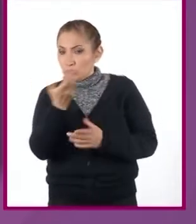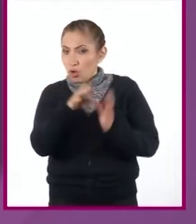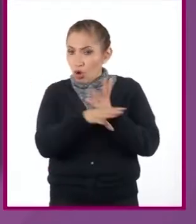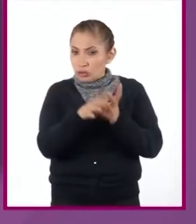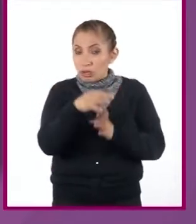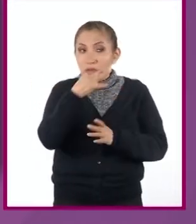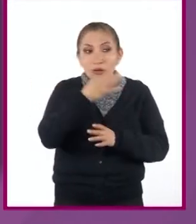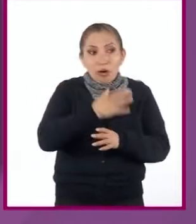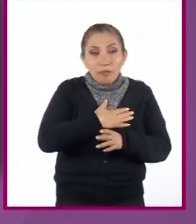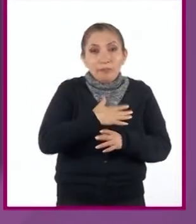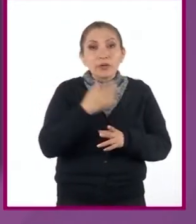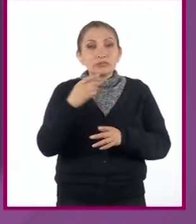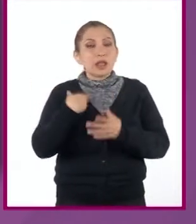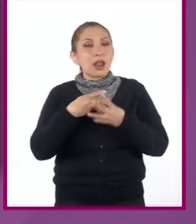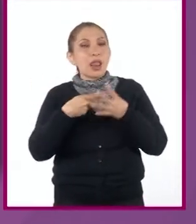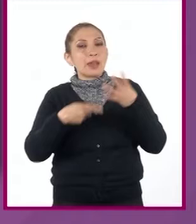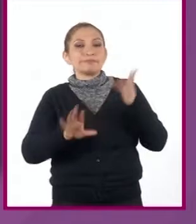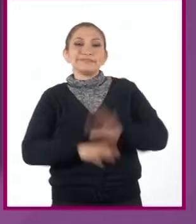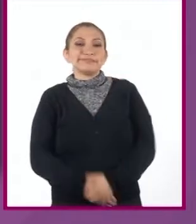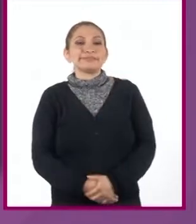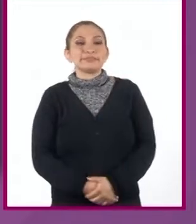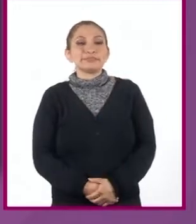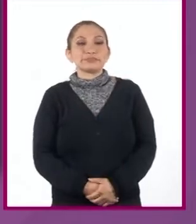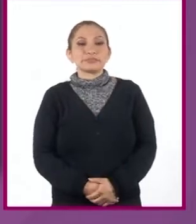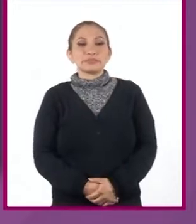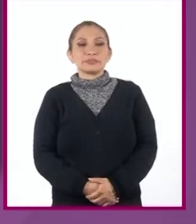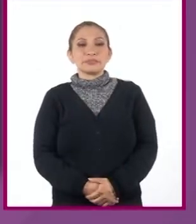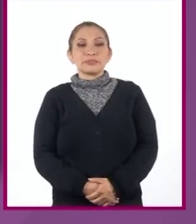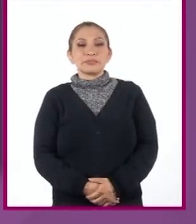se nos ha informado que a través de los lugares...